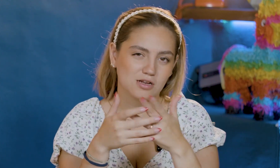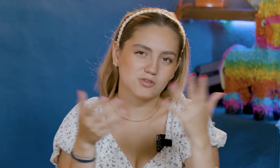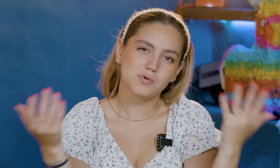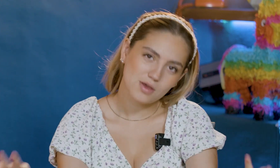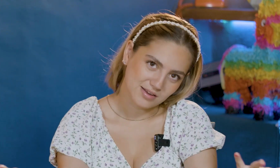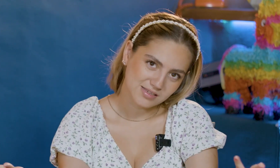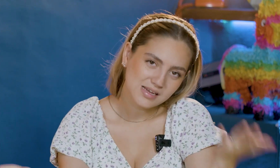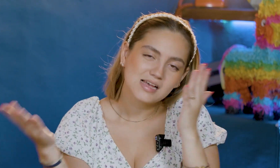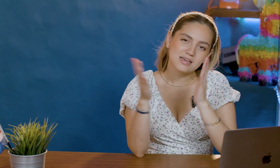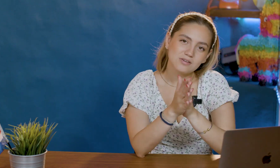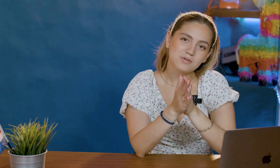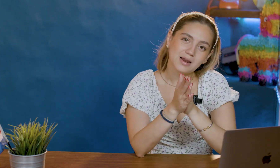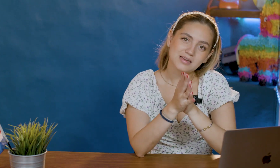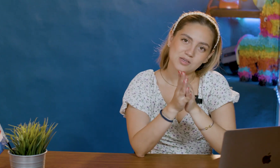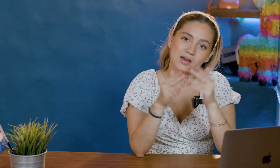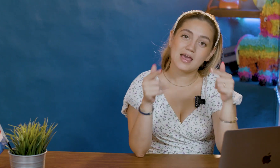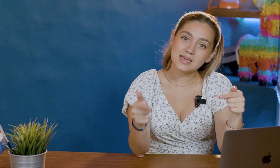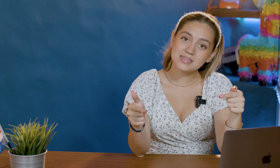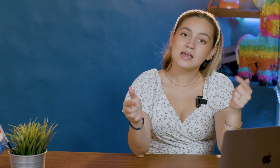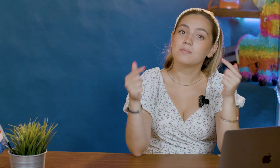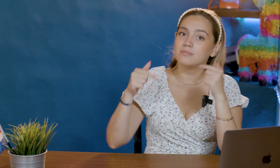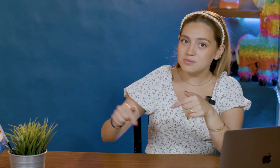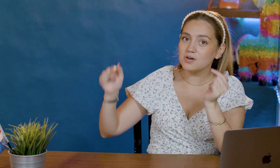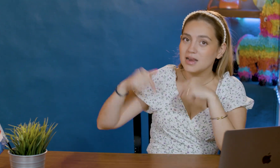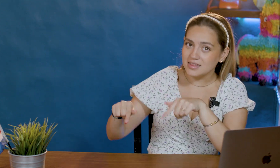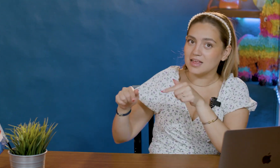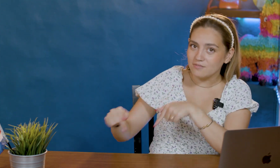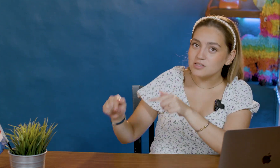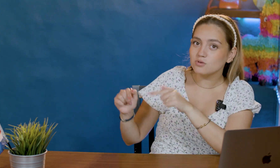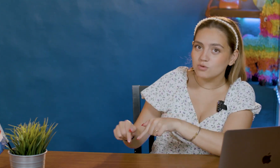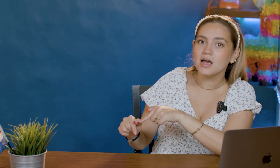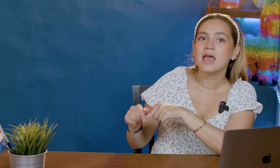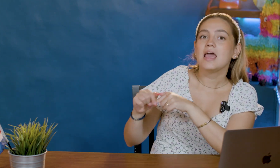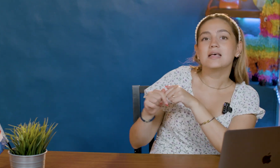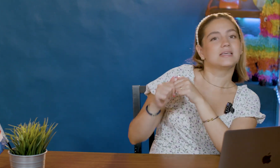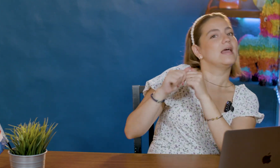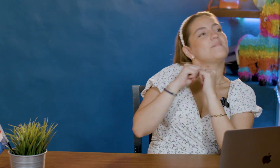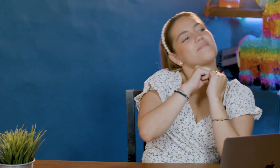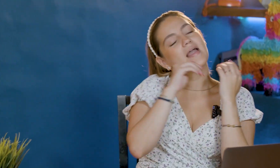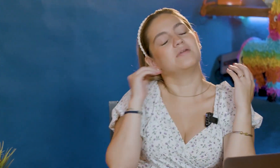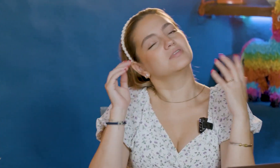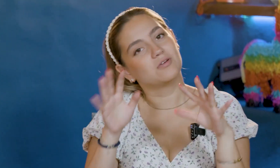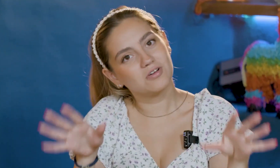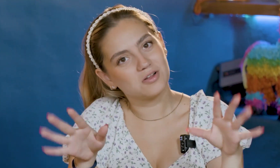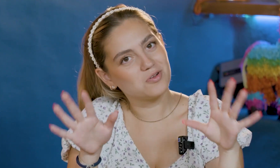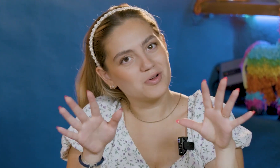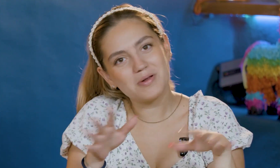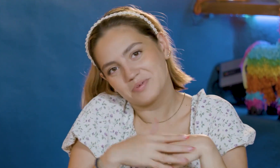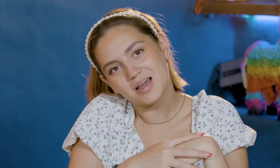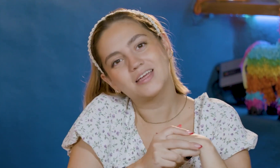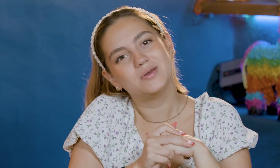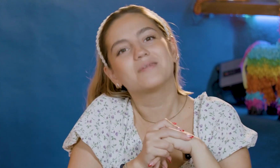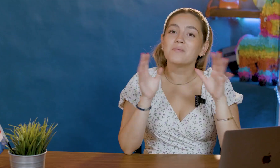funcionan los altos poderes. Según informó la Nación, este mismo gerente de infraestructura es que, se lo juro que